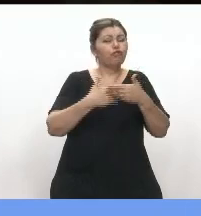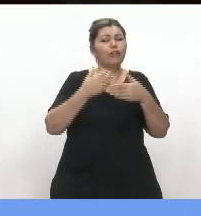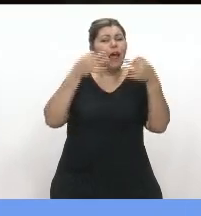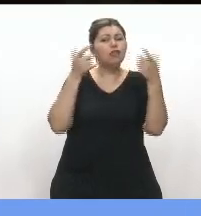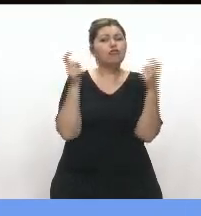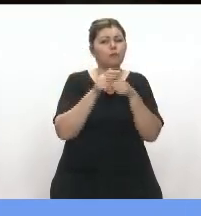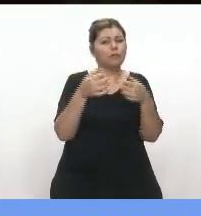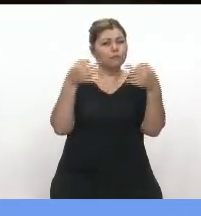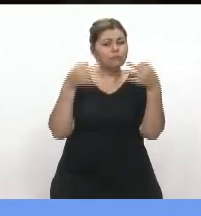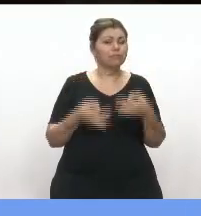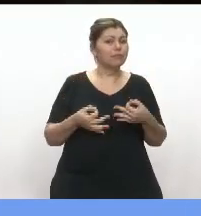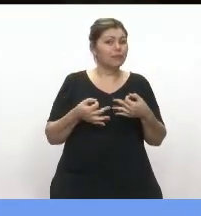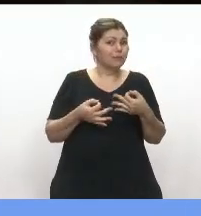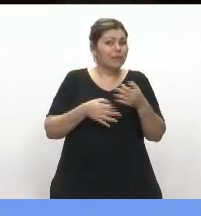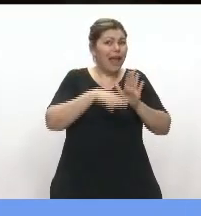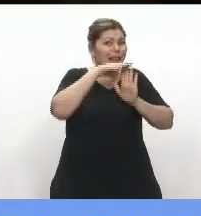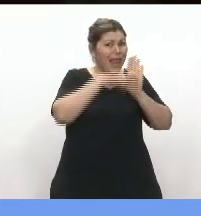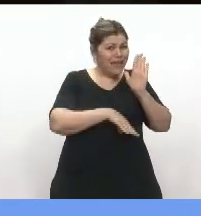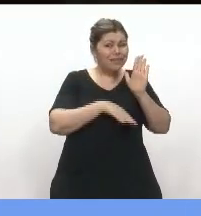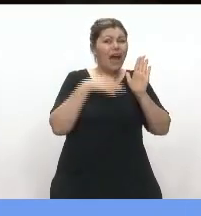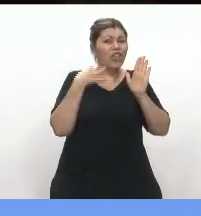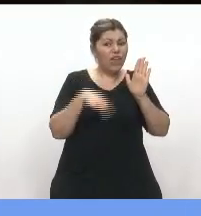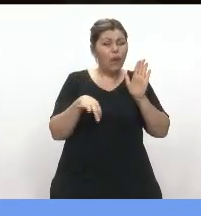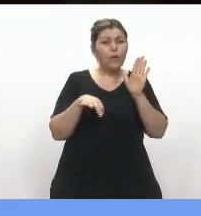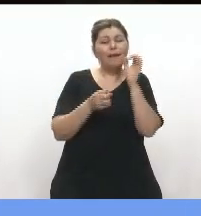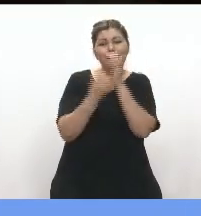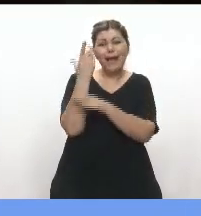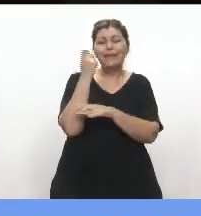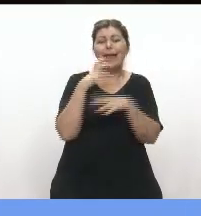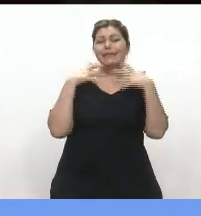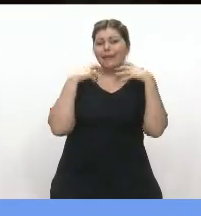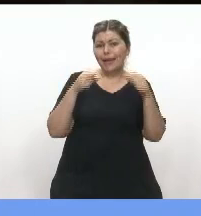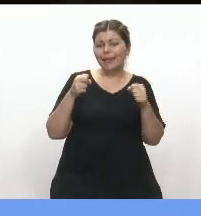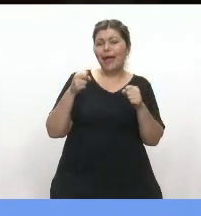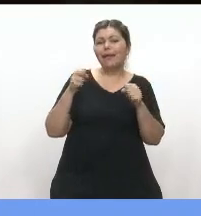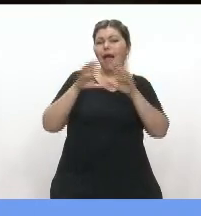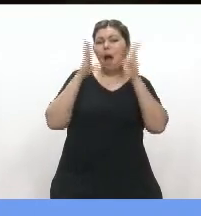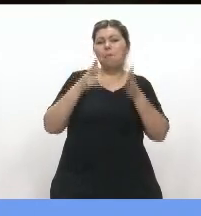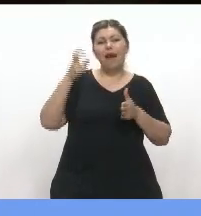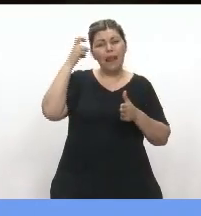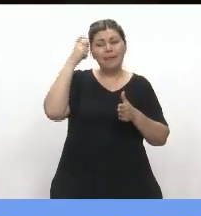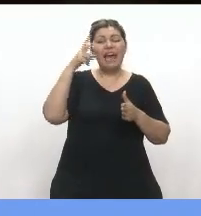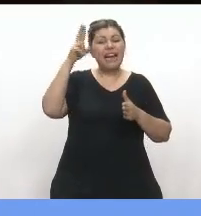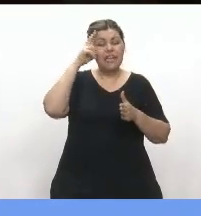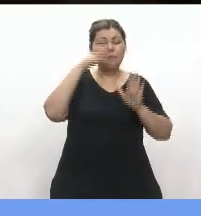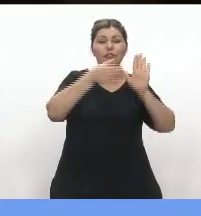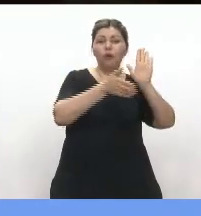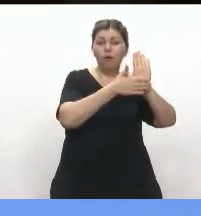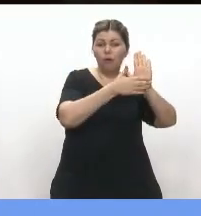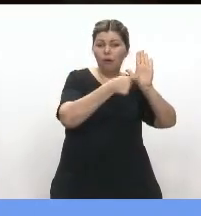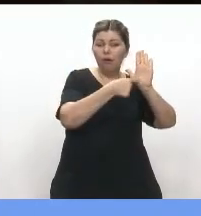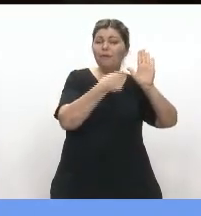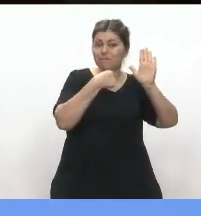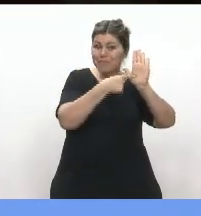las comisiones. Si no, el listado la tiene que hacer la Secretaría Parlamentaria, así como está escrito acá. Y basado en eso hay que respetar la